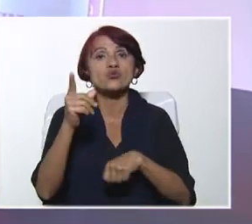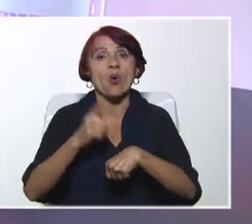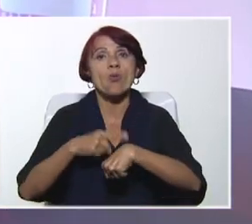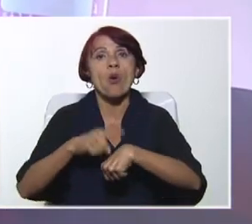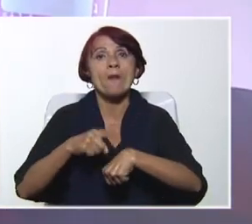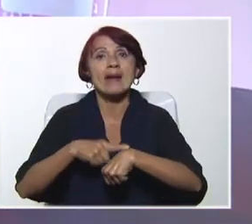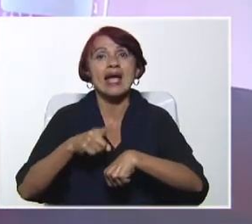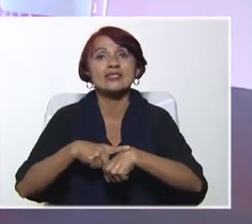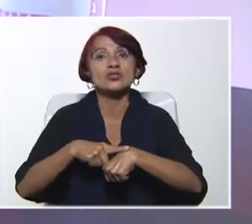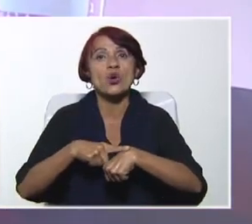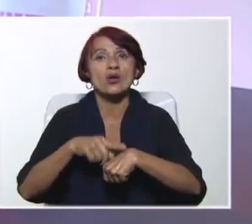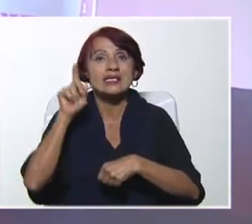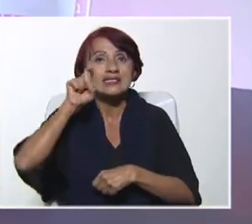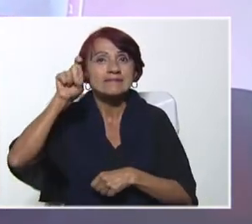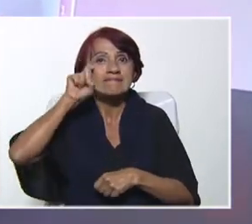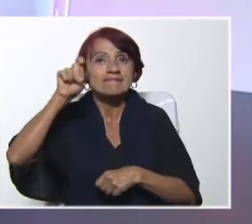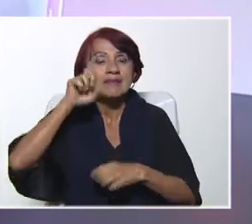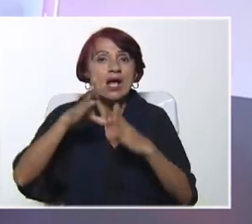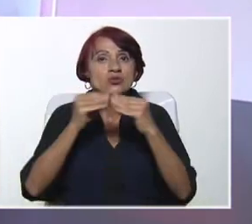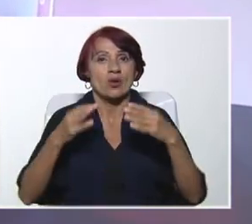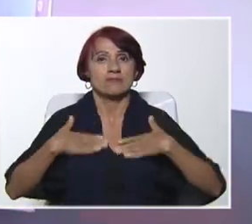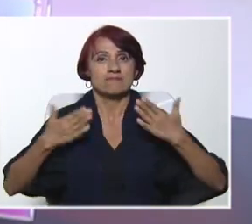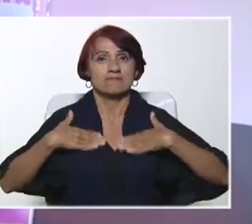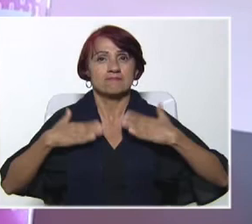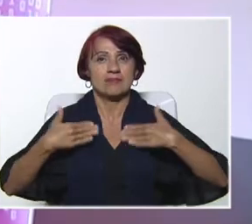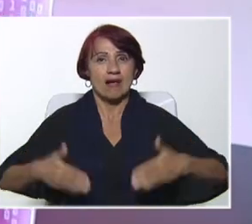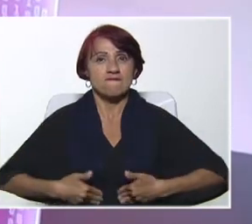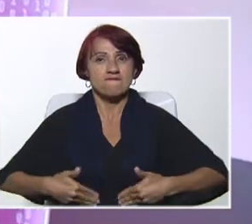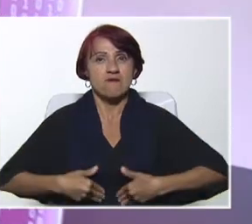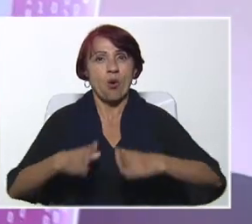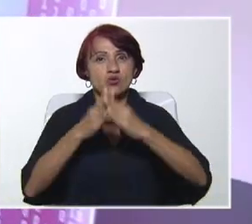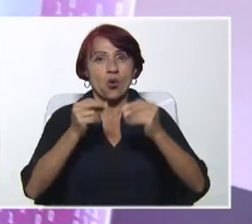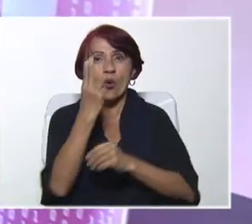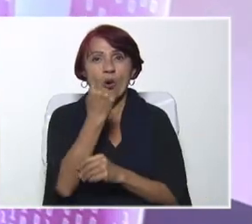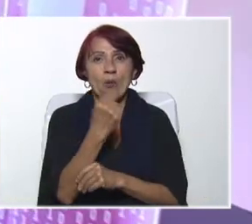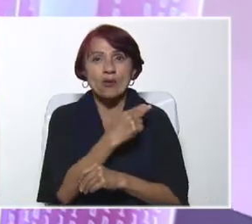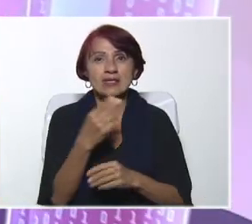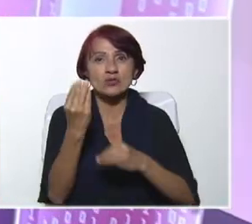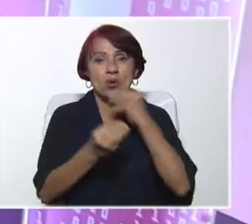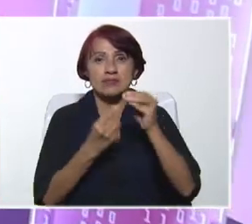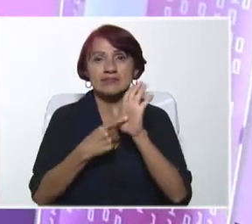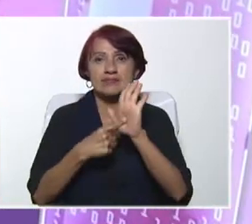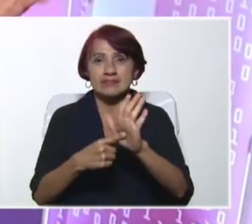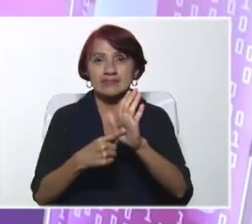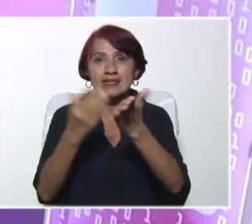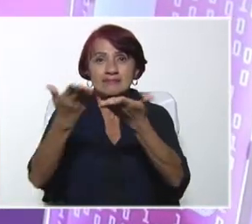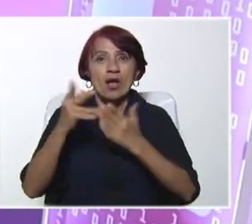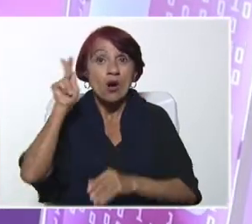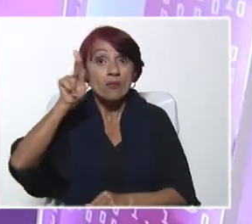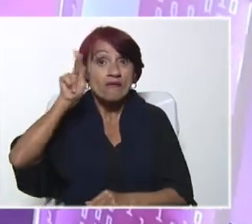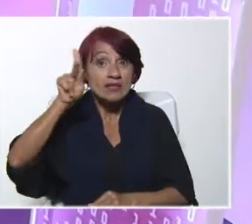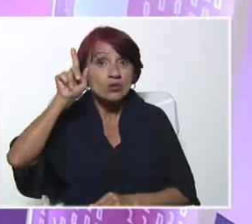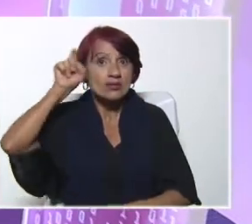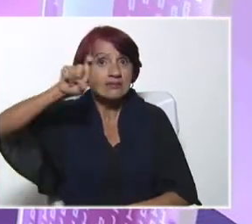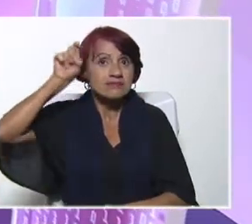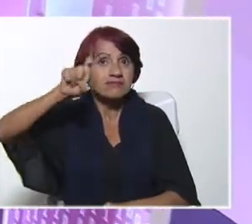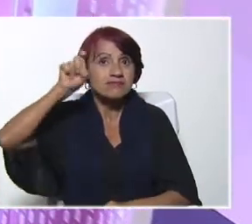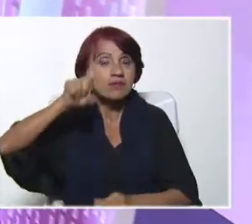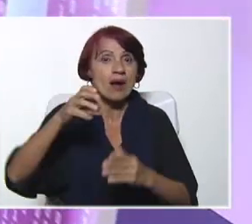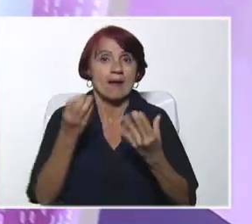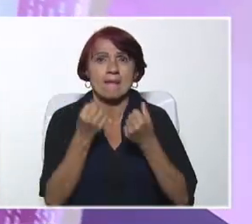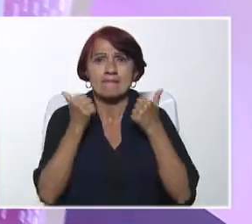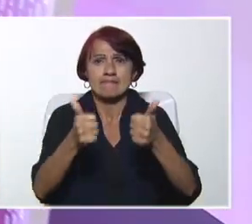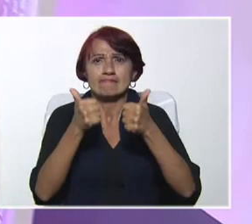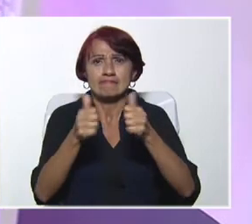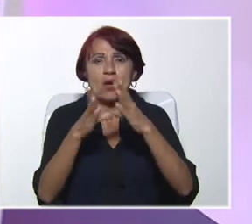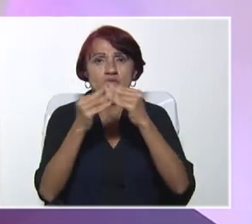momento pedagógico disfrutando de todo el esfuerzo, el compromiso y el amor que nos entregan profesores como Gerson Rubín,